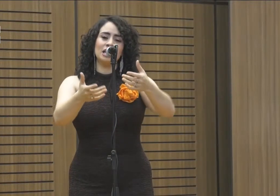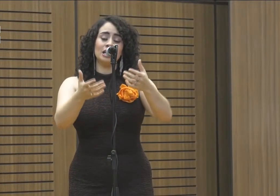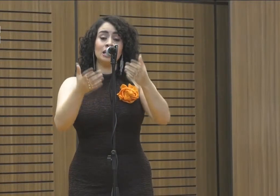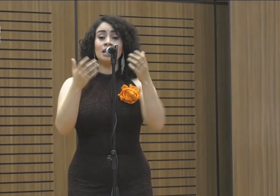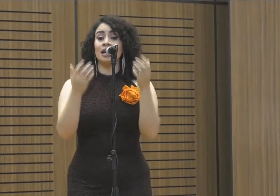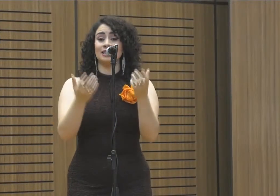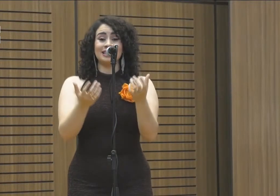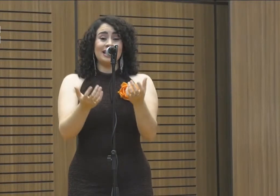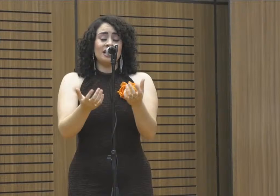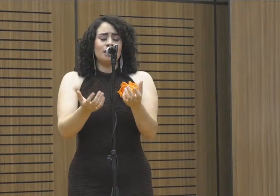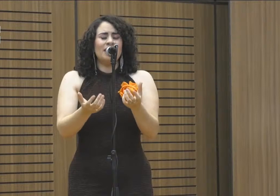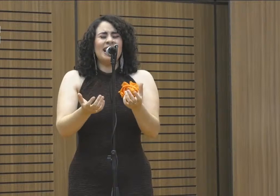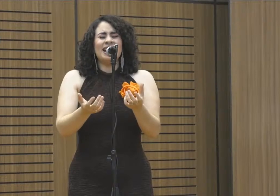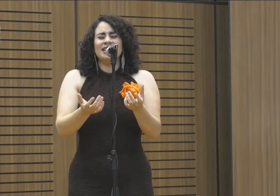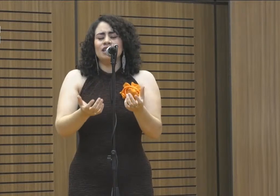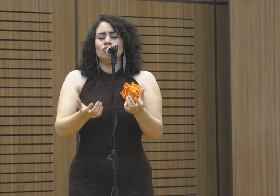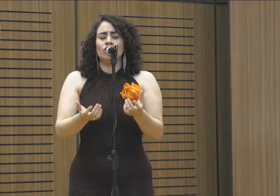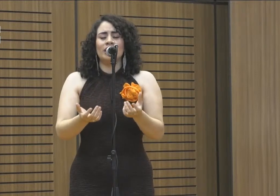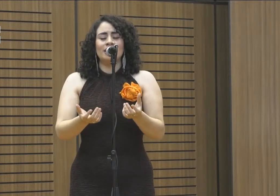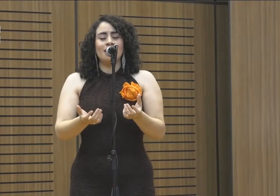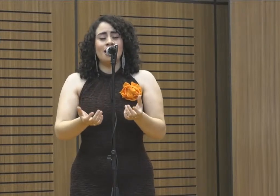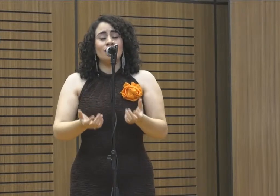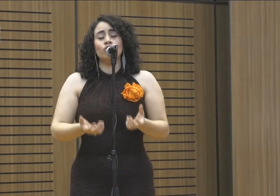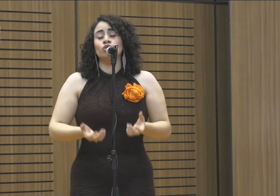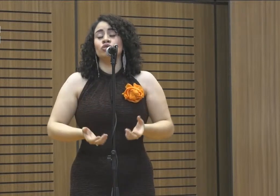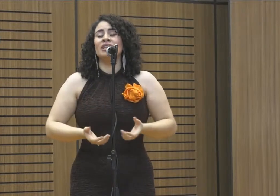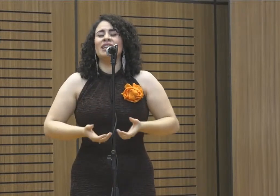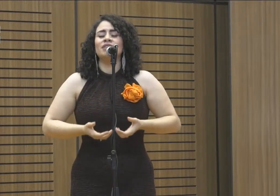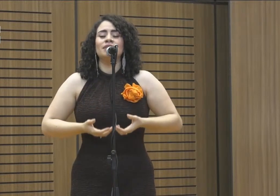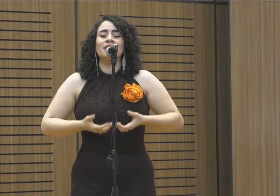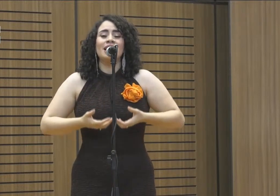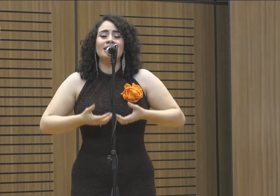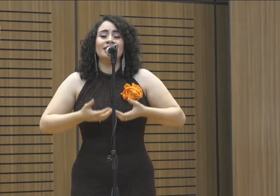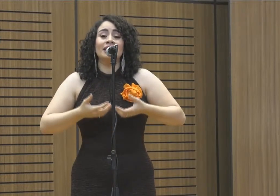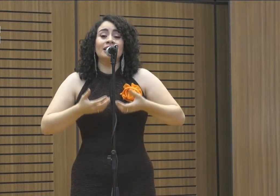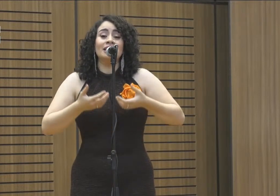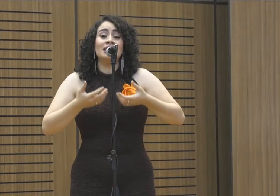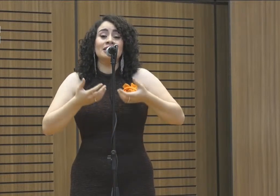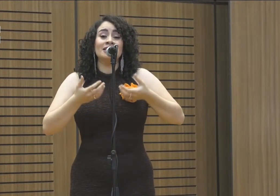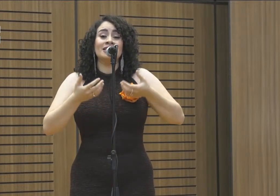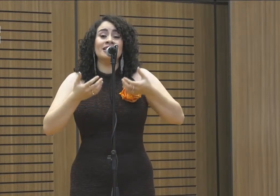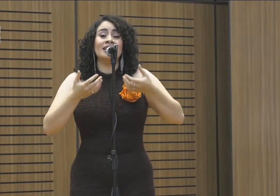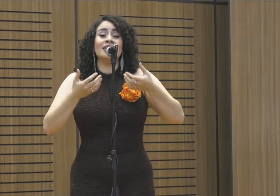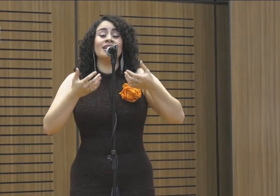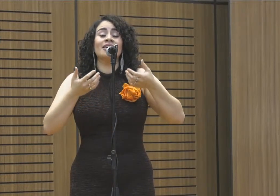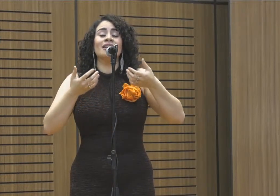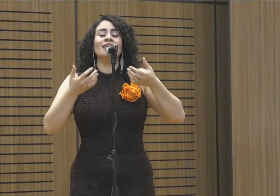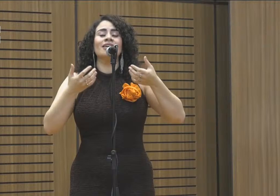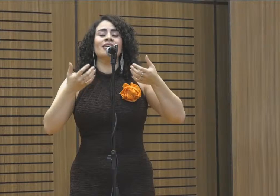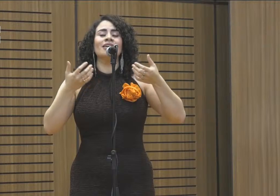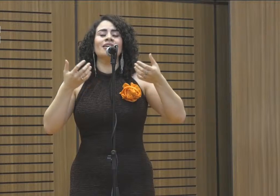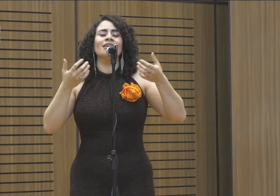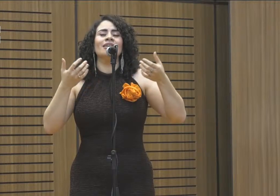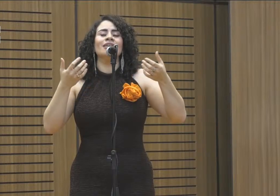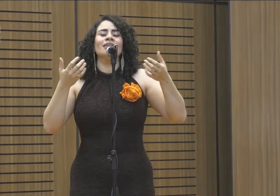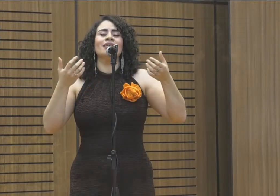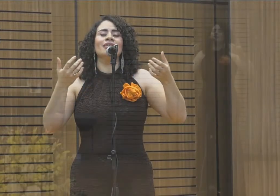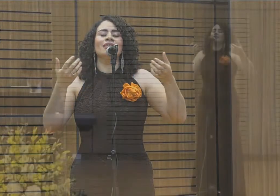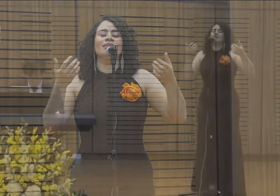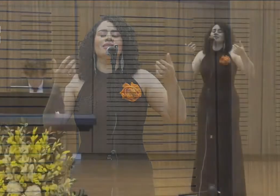nariñense. Tierra bella y morena, donde vive el nariñense.